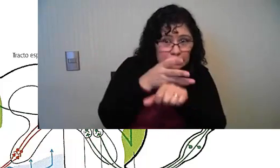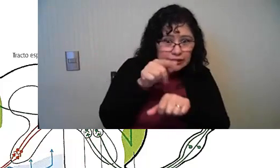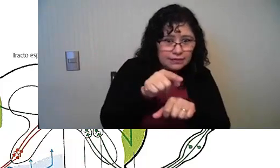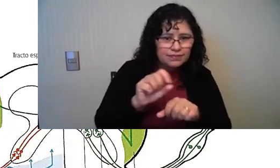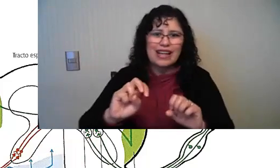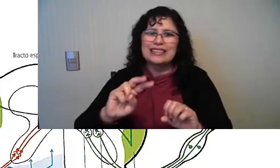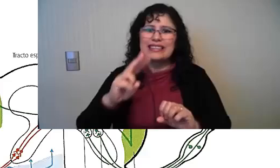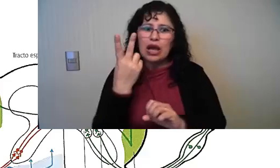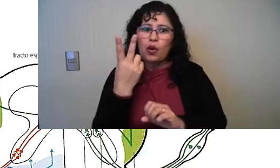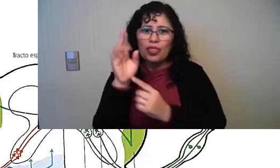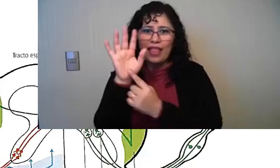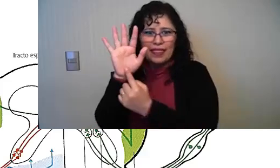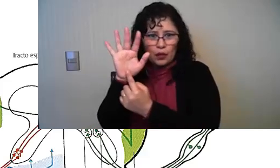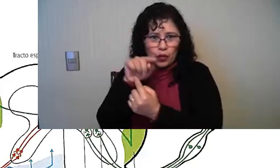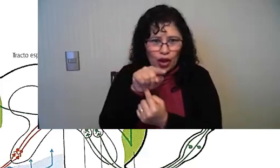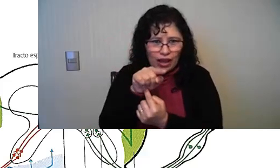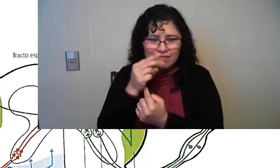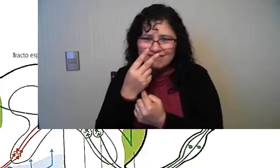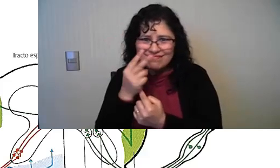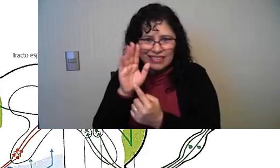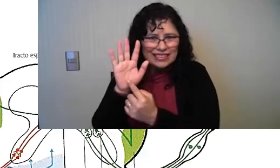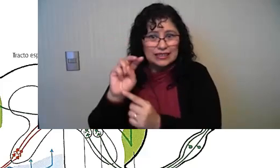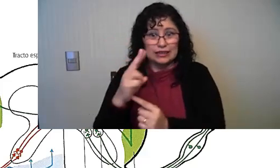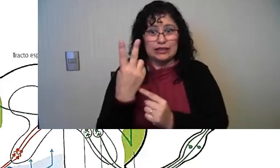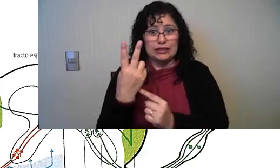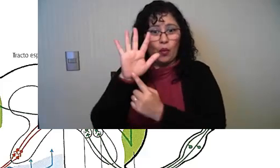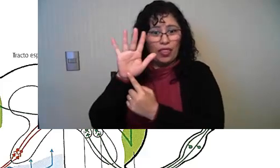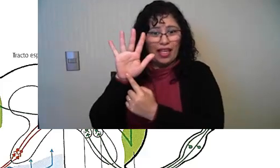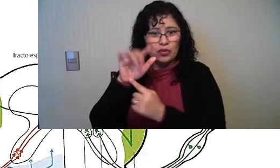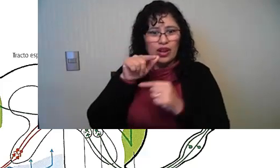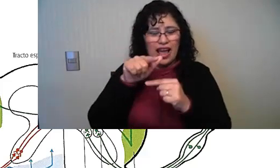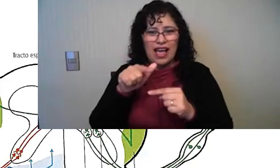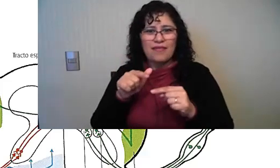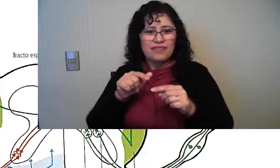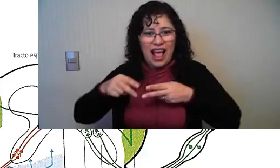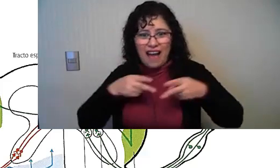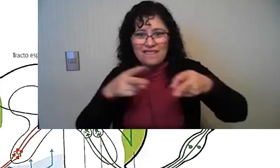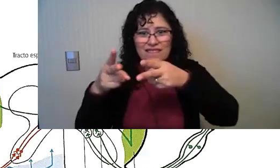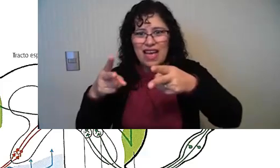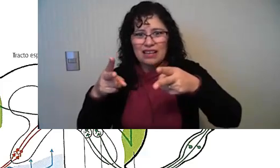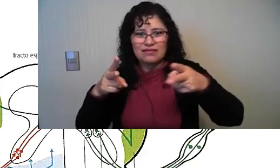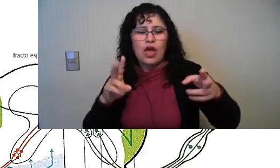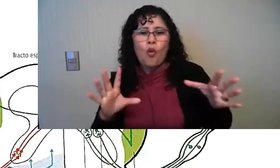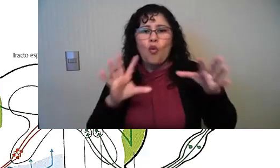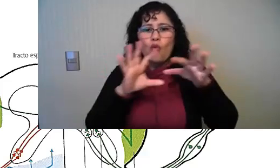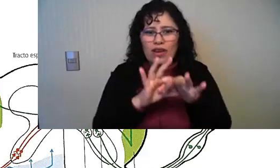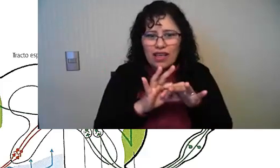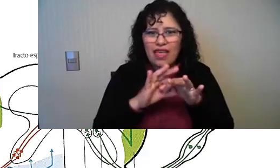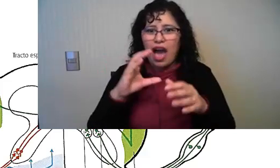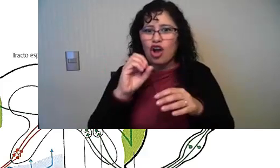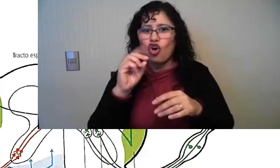neurona de las vías asociadas al cordón posterior. Y como